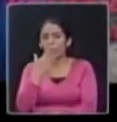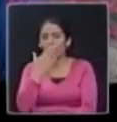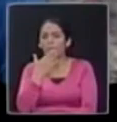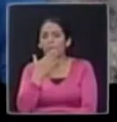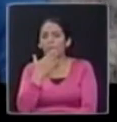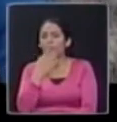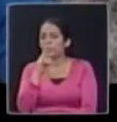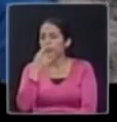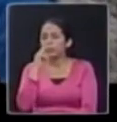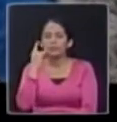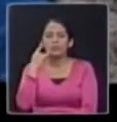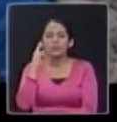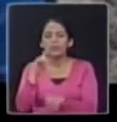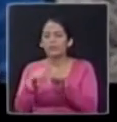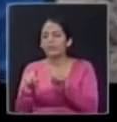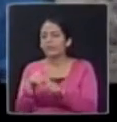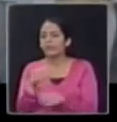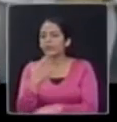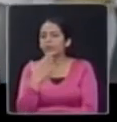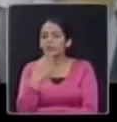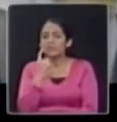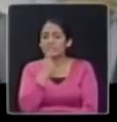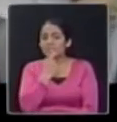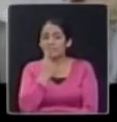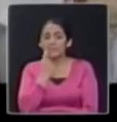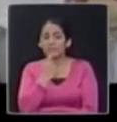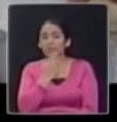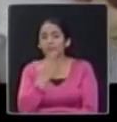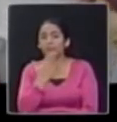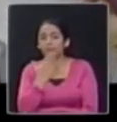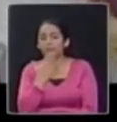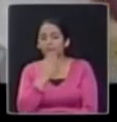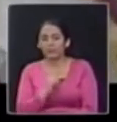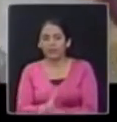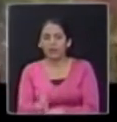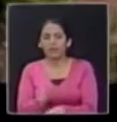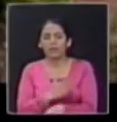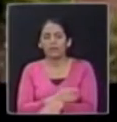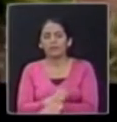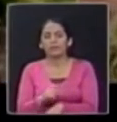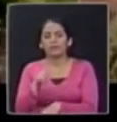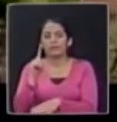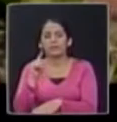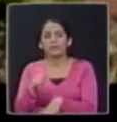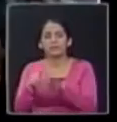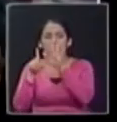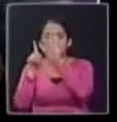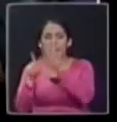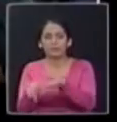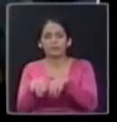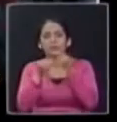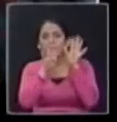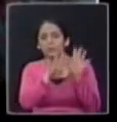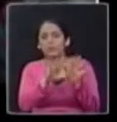línea base. Esta línea base tenemos actualmente 694 niños ya